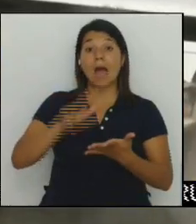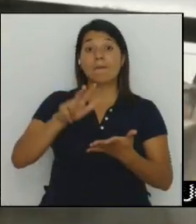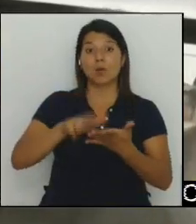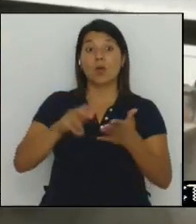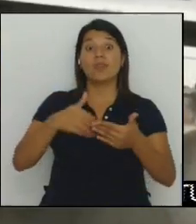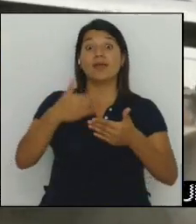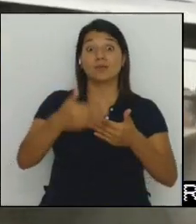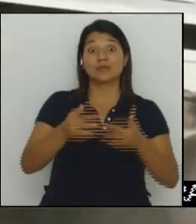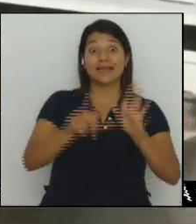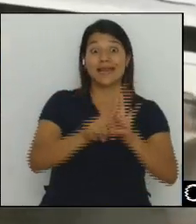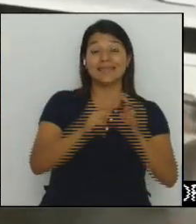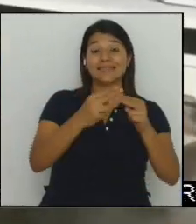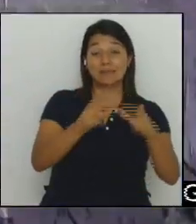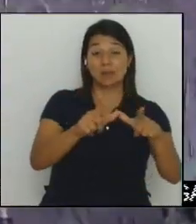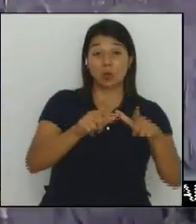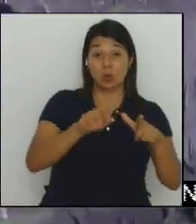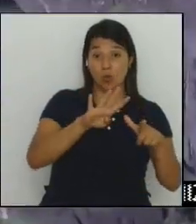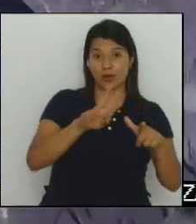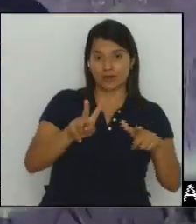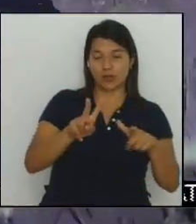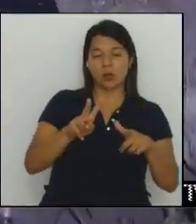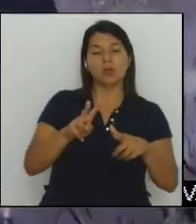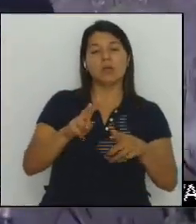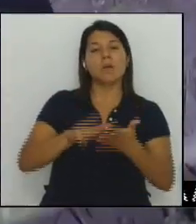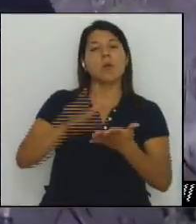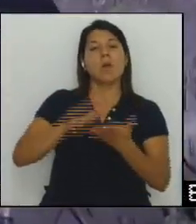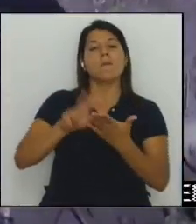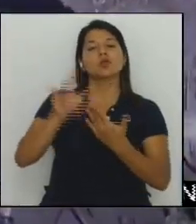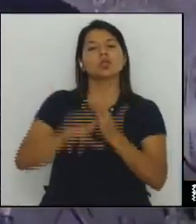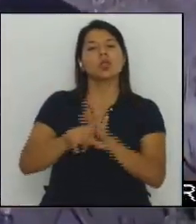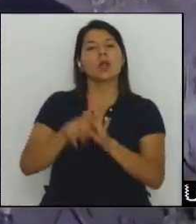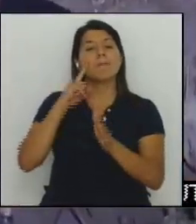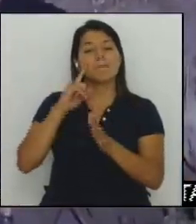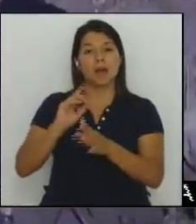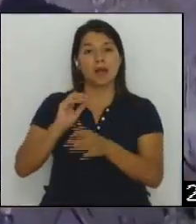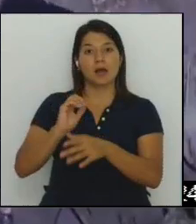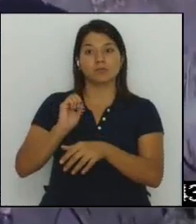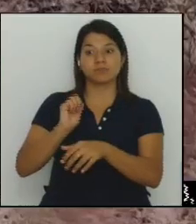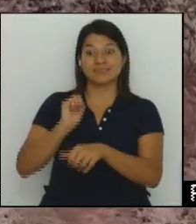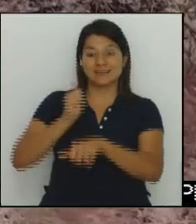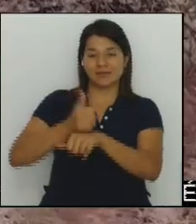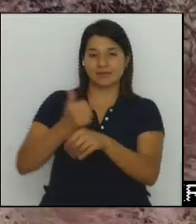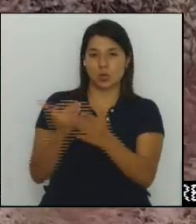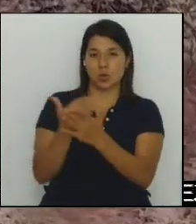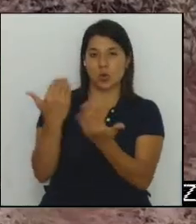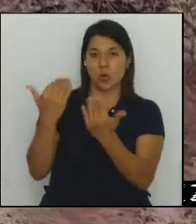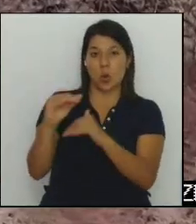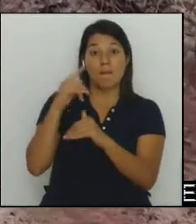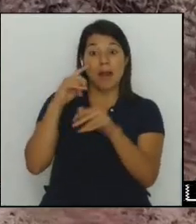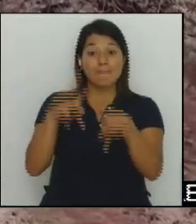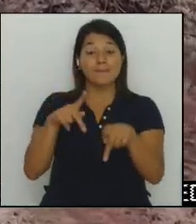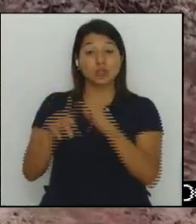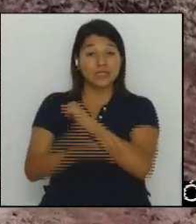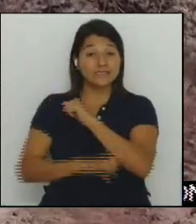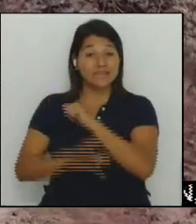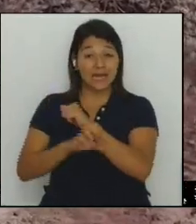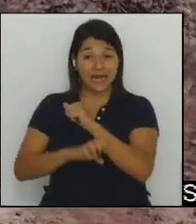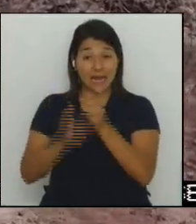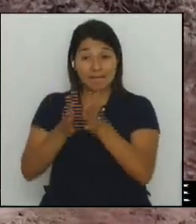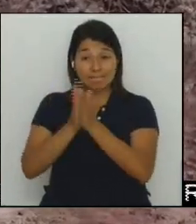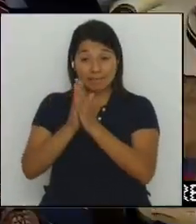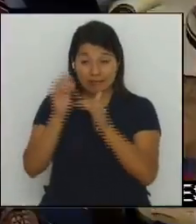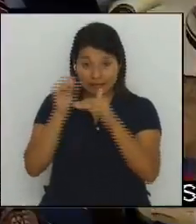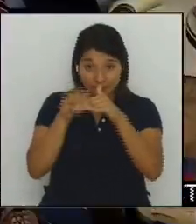el muro de la frontera con México e imponer nuevas restricciones a los solicitantes de asilo, creando así una oposición de línea dura a